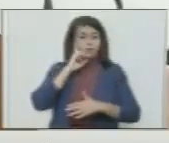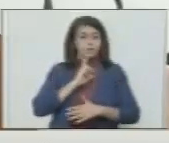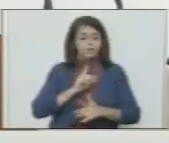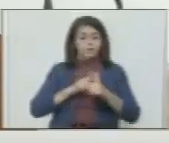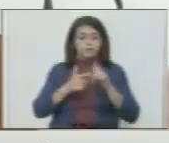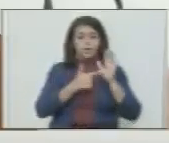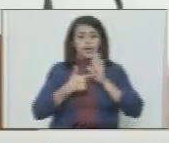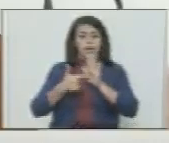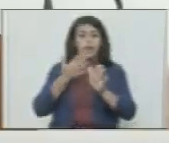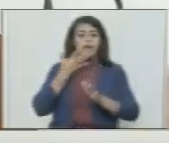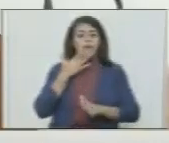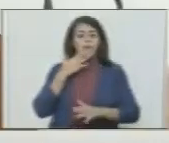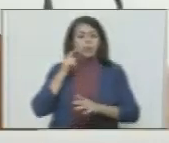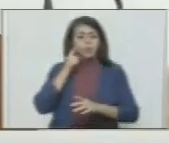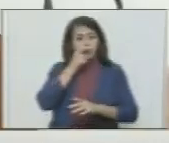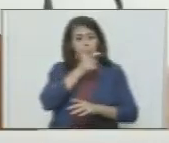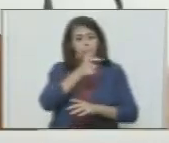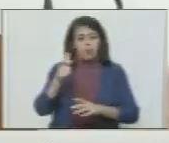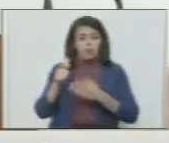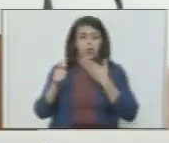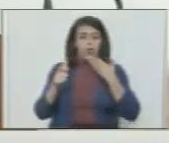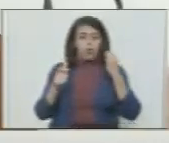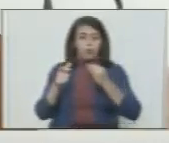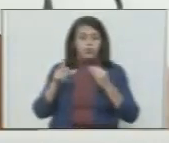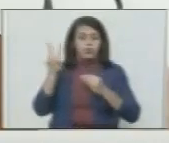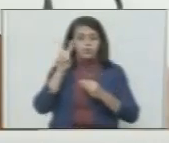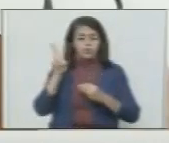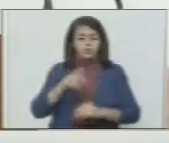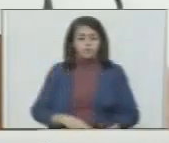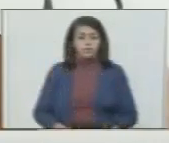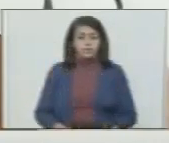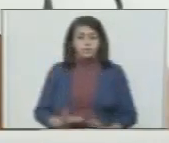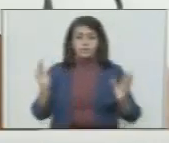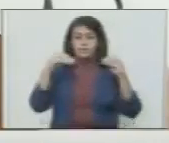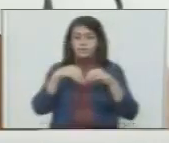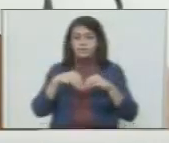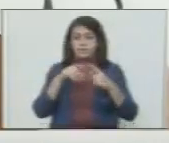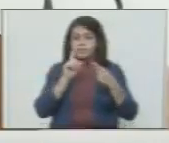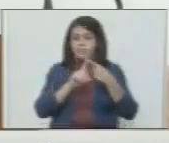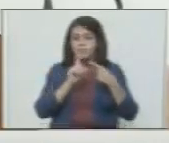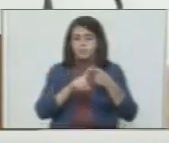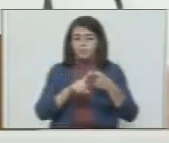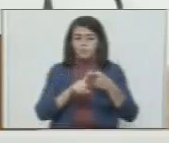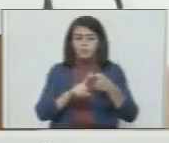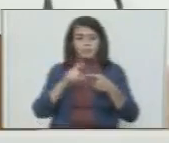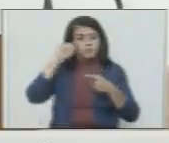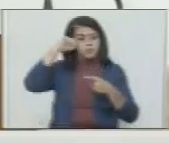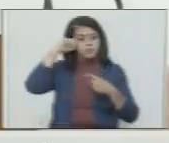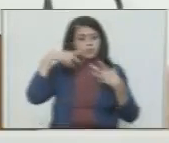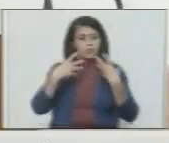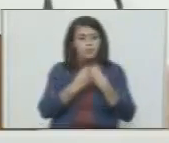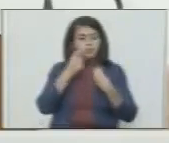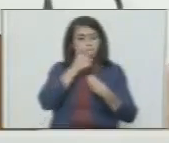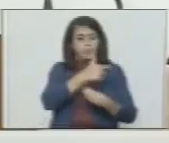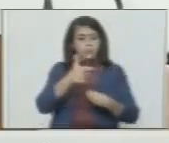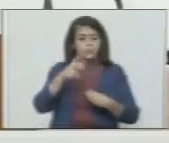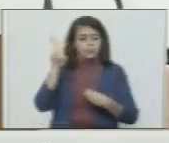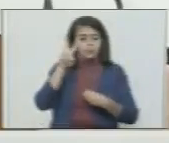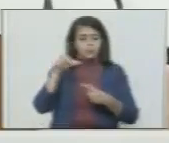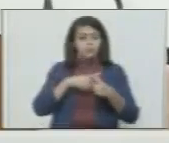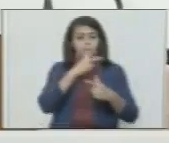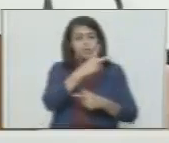libertador Simón Bolívar, como ejemplo de lucha para el pueblo y la juventud venezolana. Acuerda, primero, conmemorar junto al